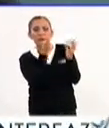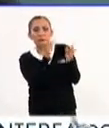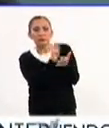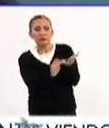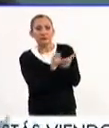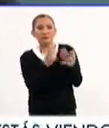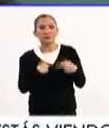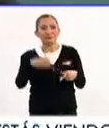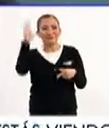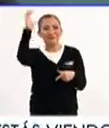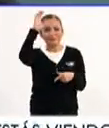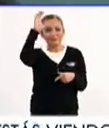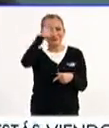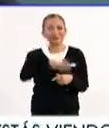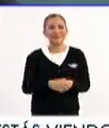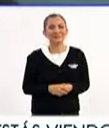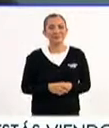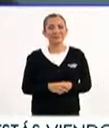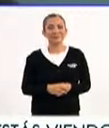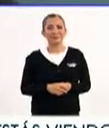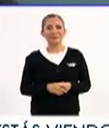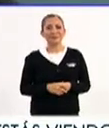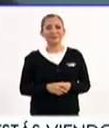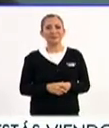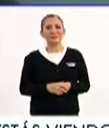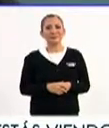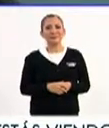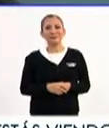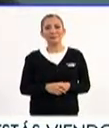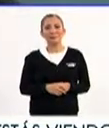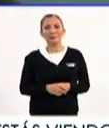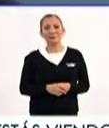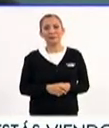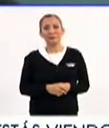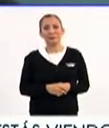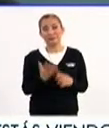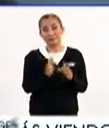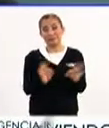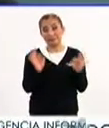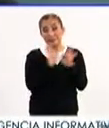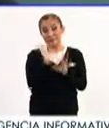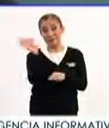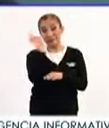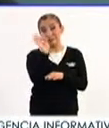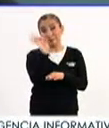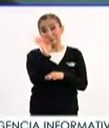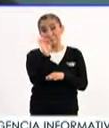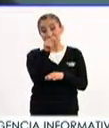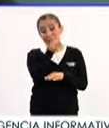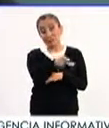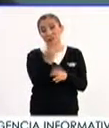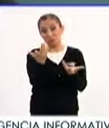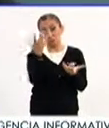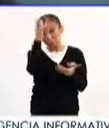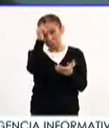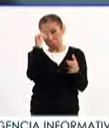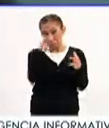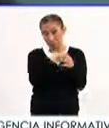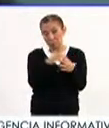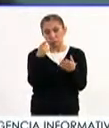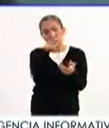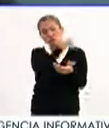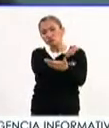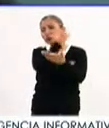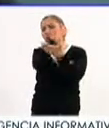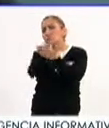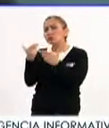escrito por un científico. Claro. Y bueno, lo importante, doctor, seguramente es, usted concordará, pues que se